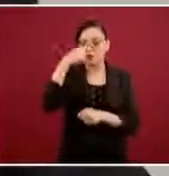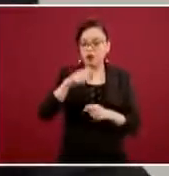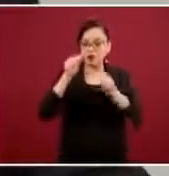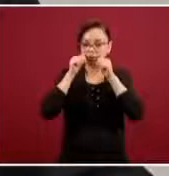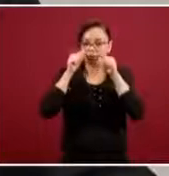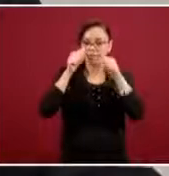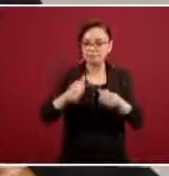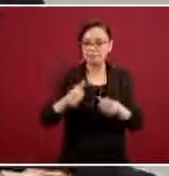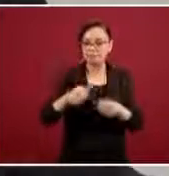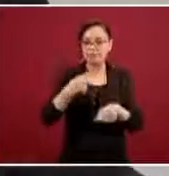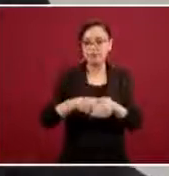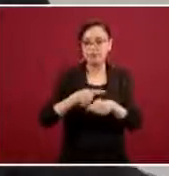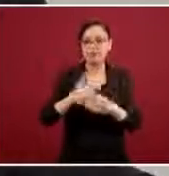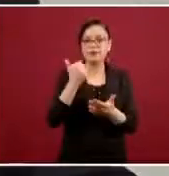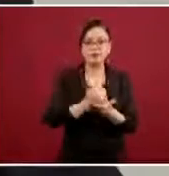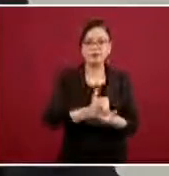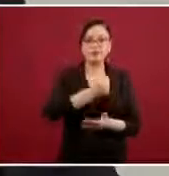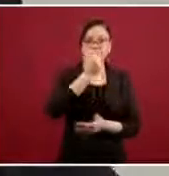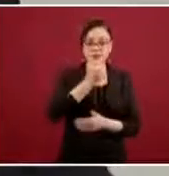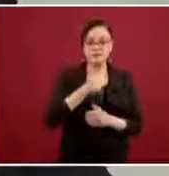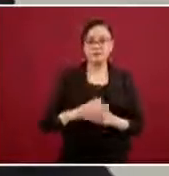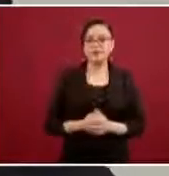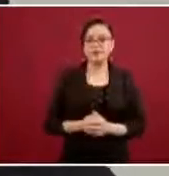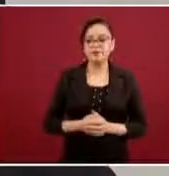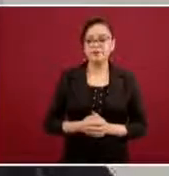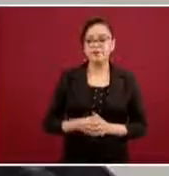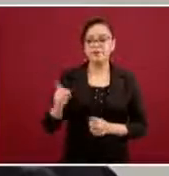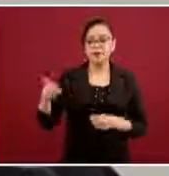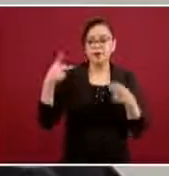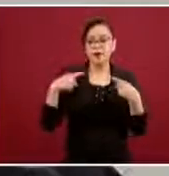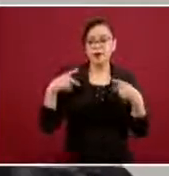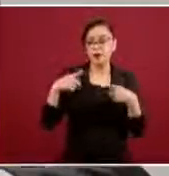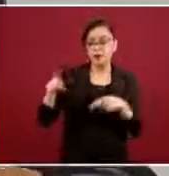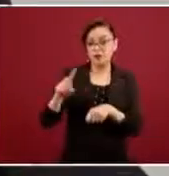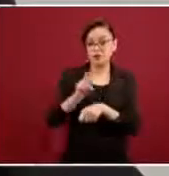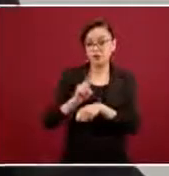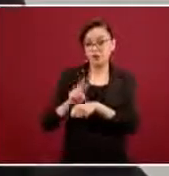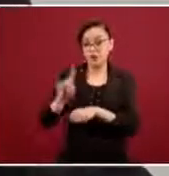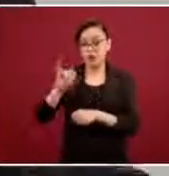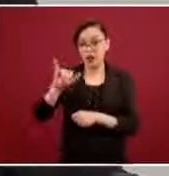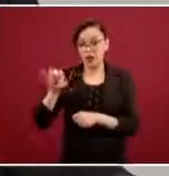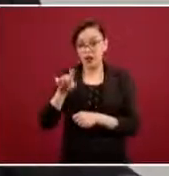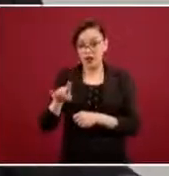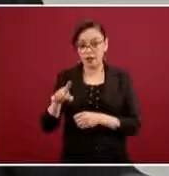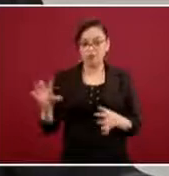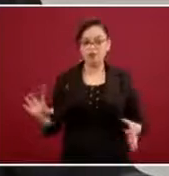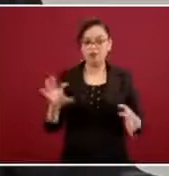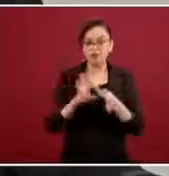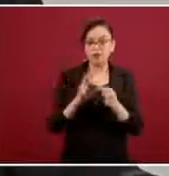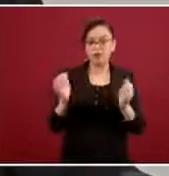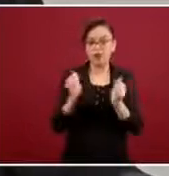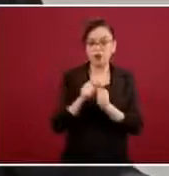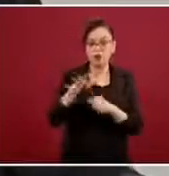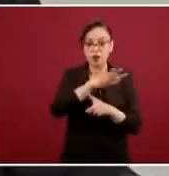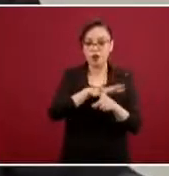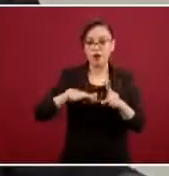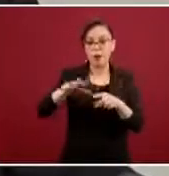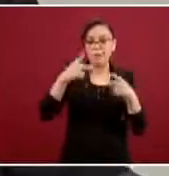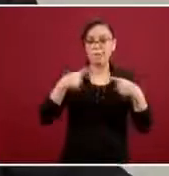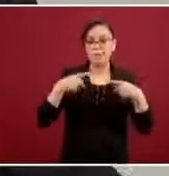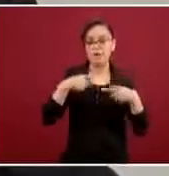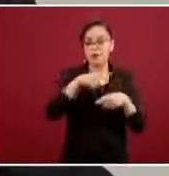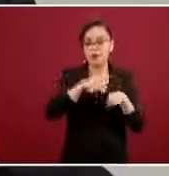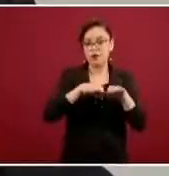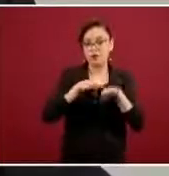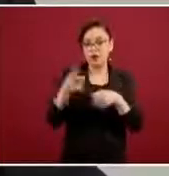Y, finalmente, el oficial de triaje, en posible colaboración con el personal de salud tratante, informará al paciente